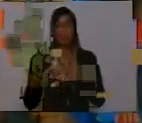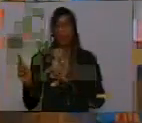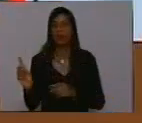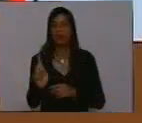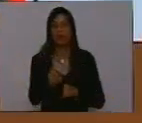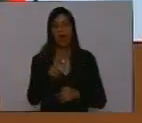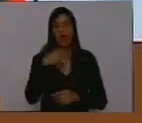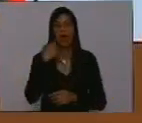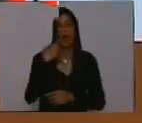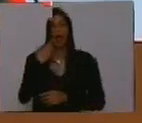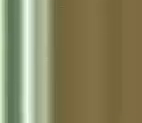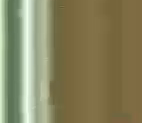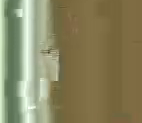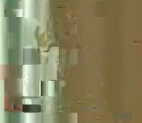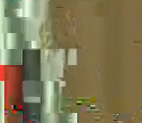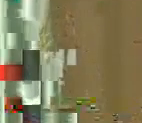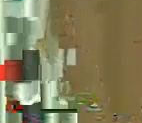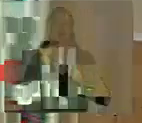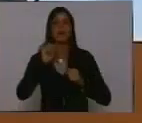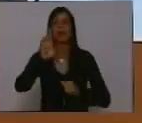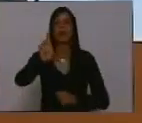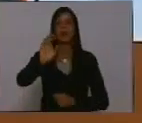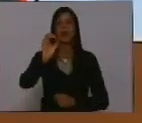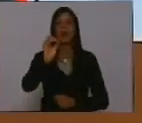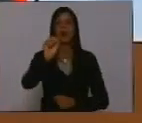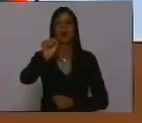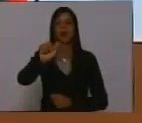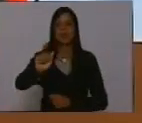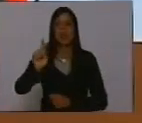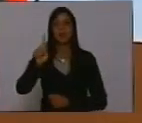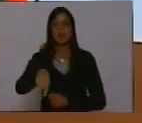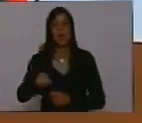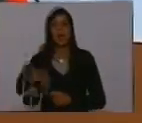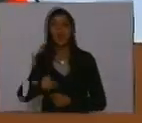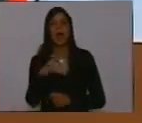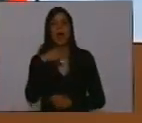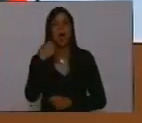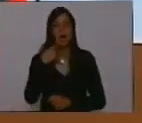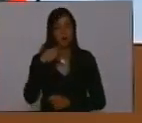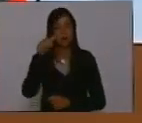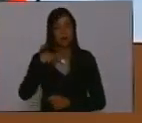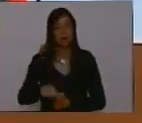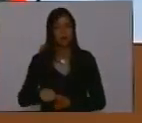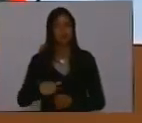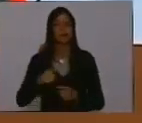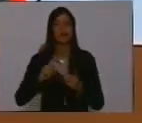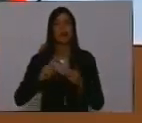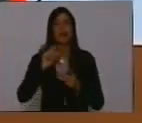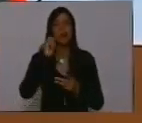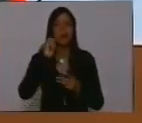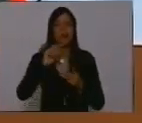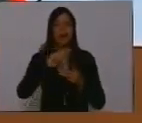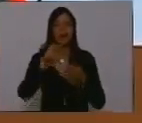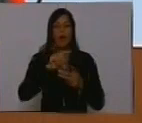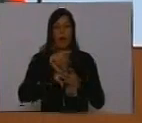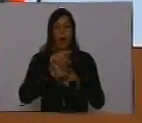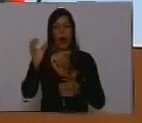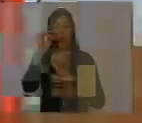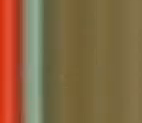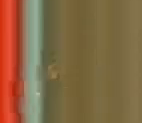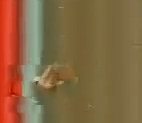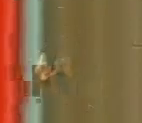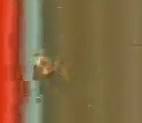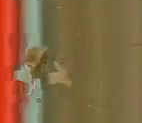compatriota Rosa Coromoto Sandoval. De igual forma, concedió la palabra a la constituyente Gladys Requena en su